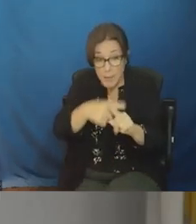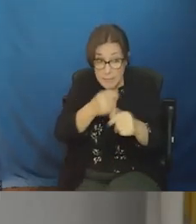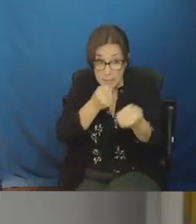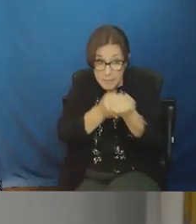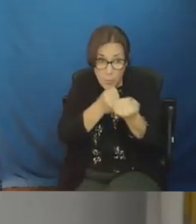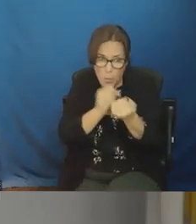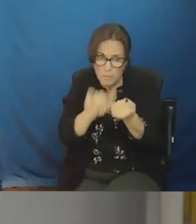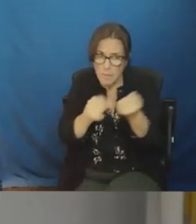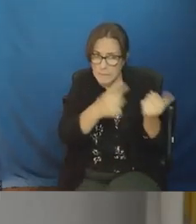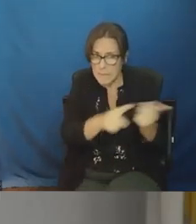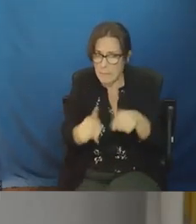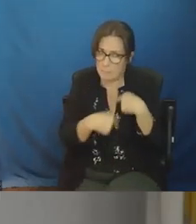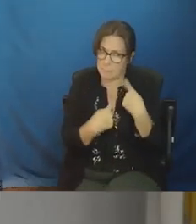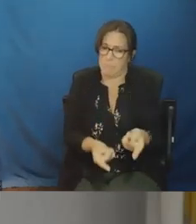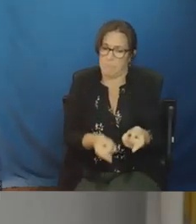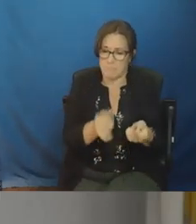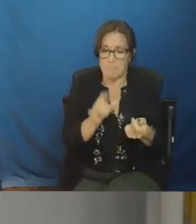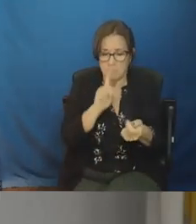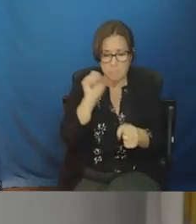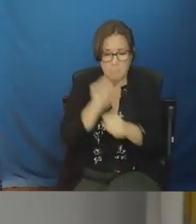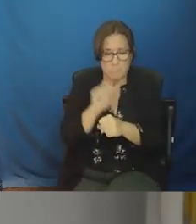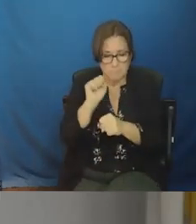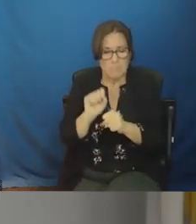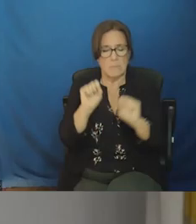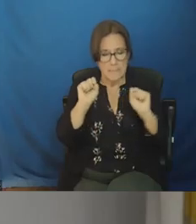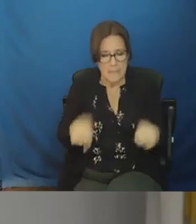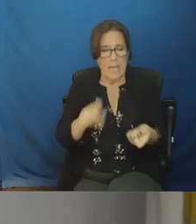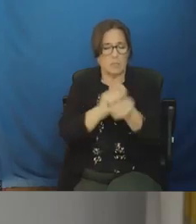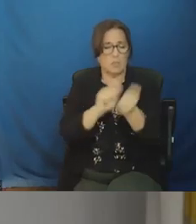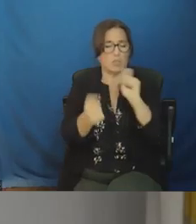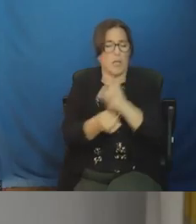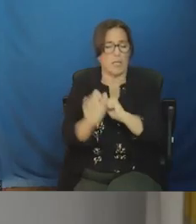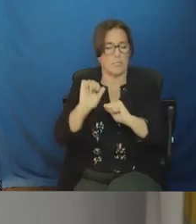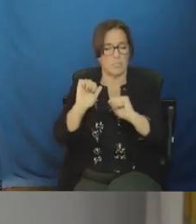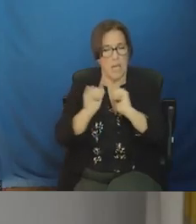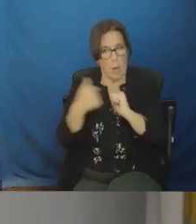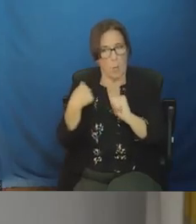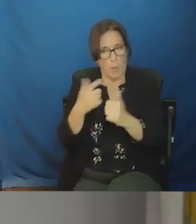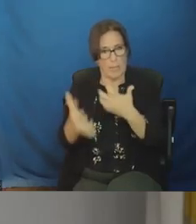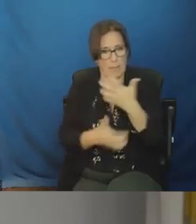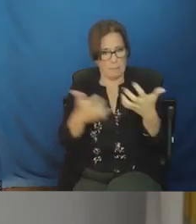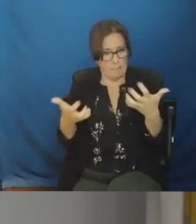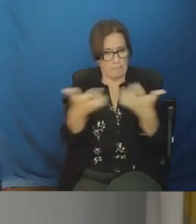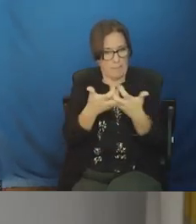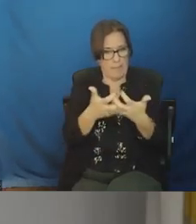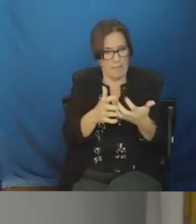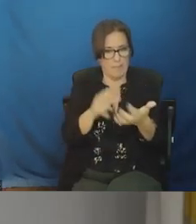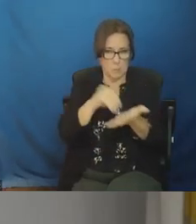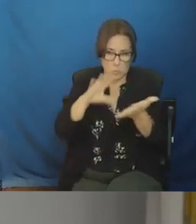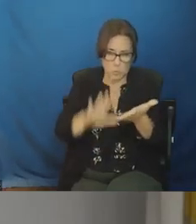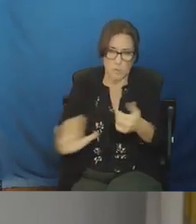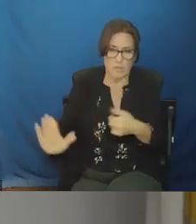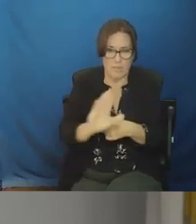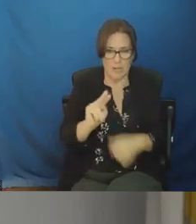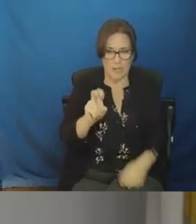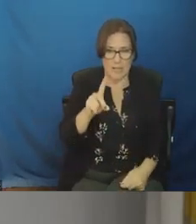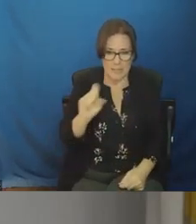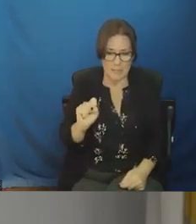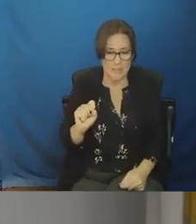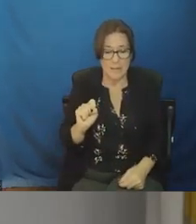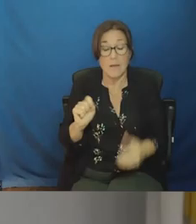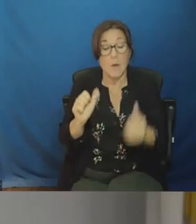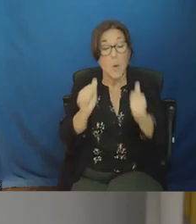temprana esto tiene realmente el potencial de revolucionar la forma en que atendemos la necesidad de todos